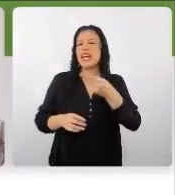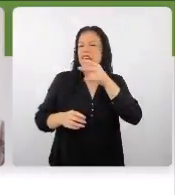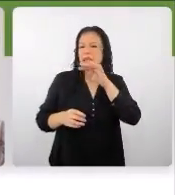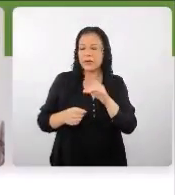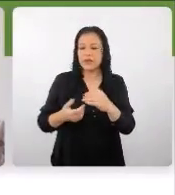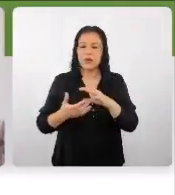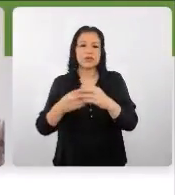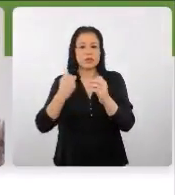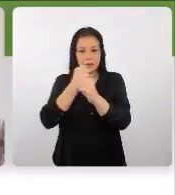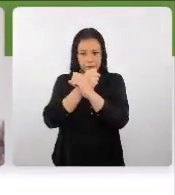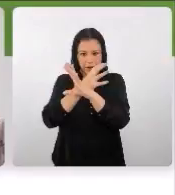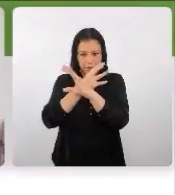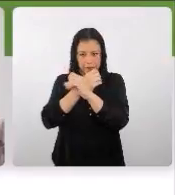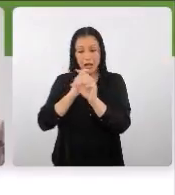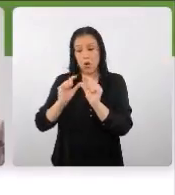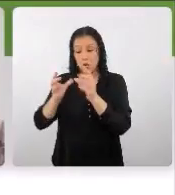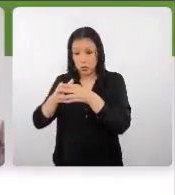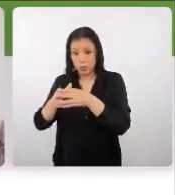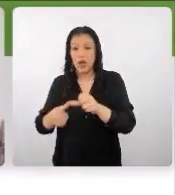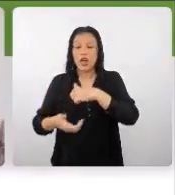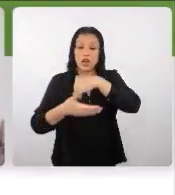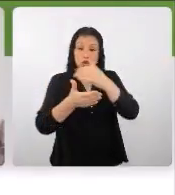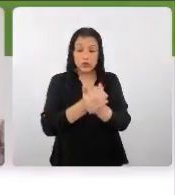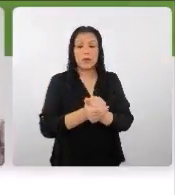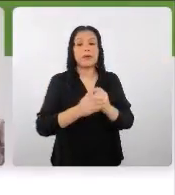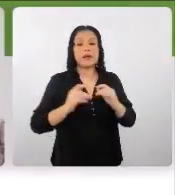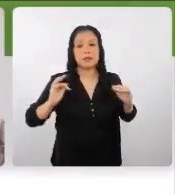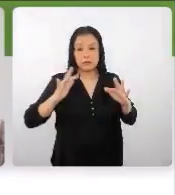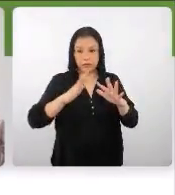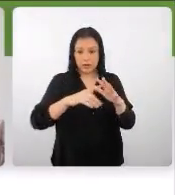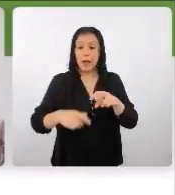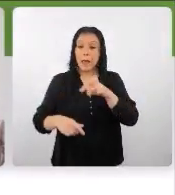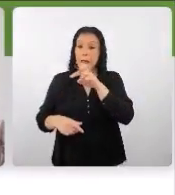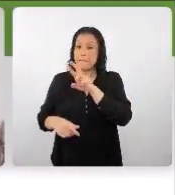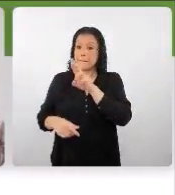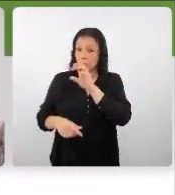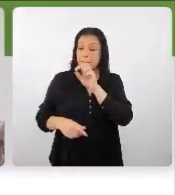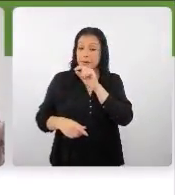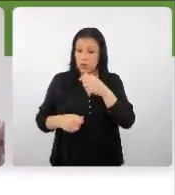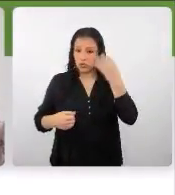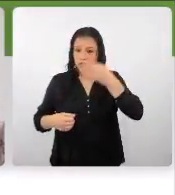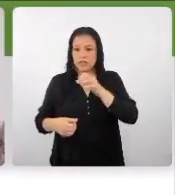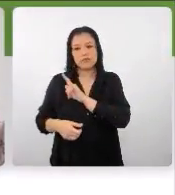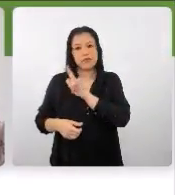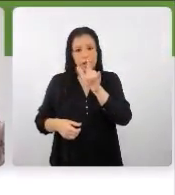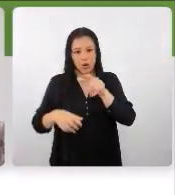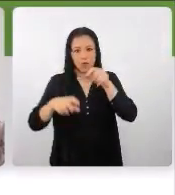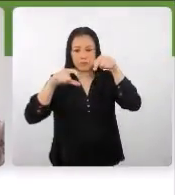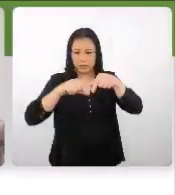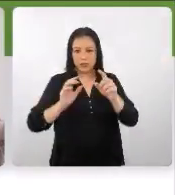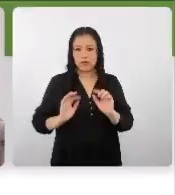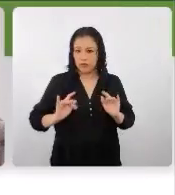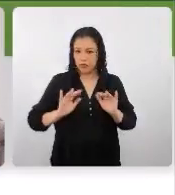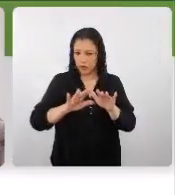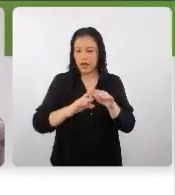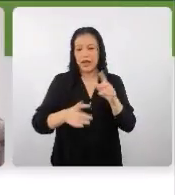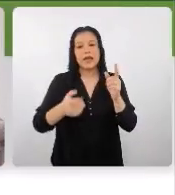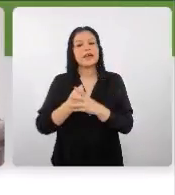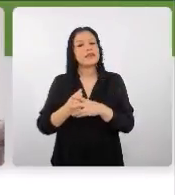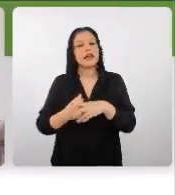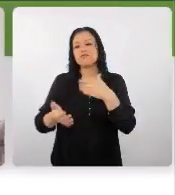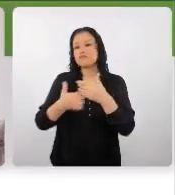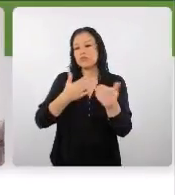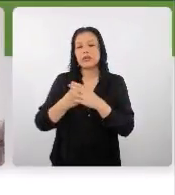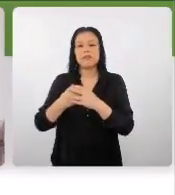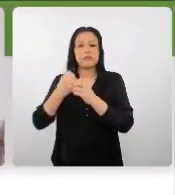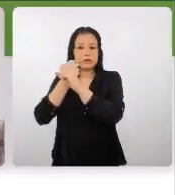manera virtual y de manera presencial. PromPerú estuvo presente y PromPerú, ya sea en un formato virtual o